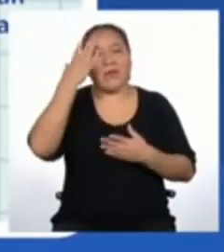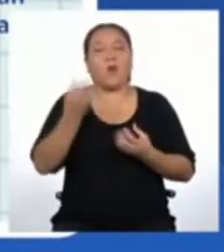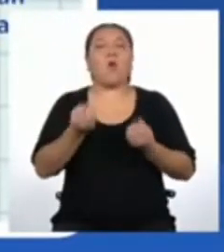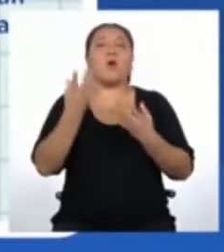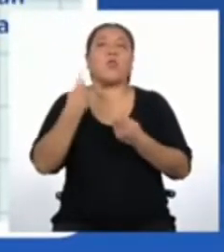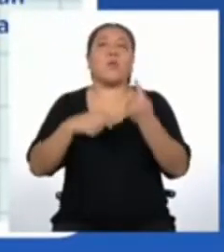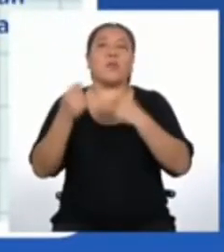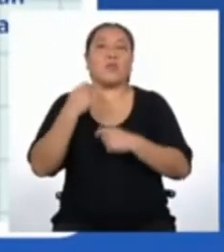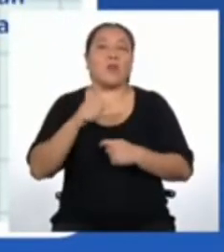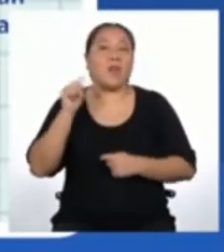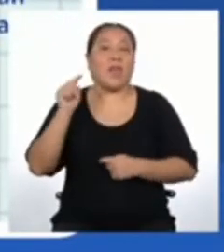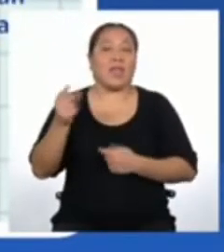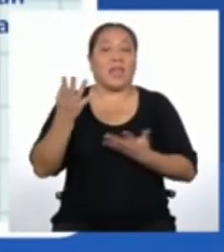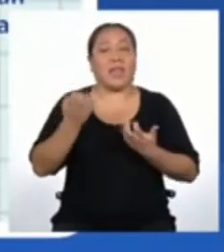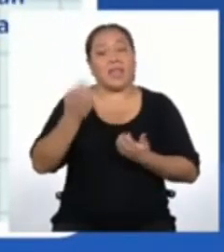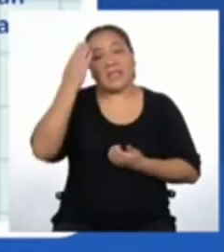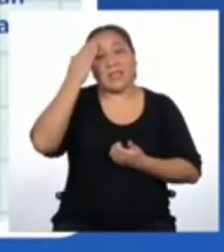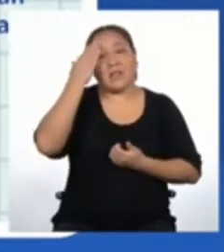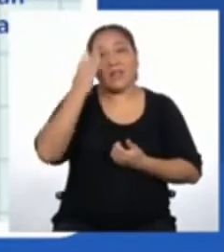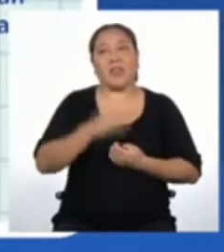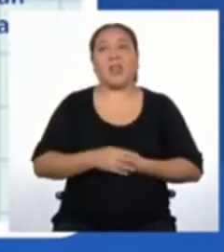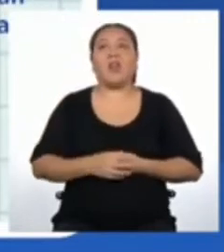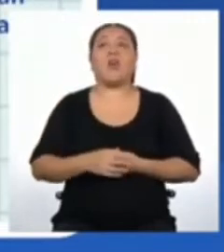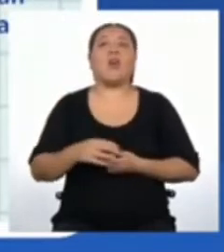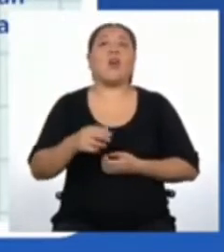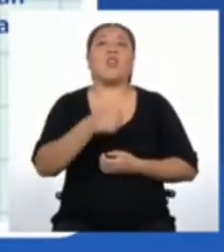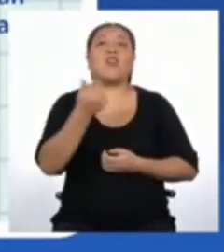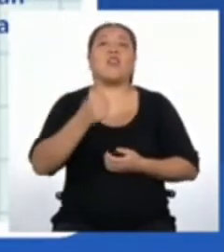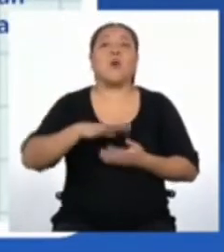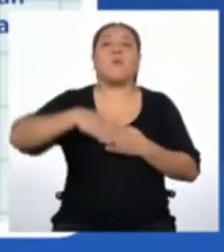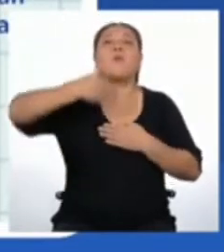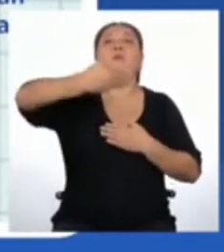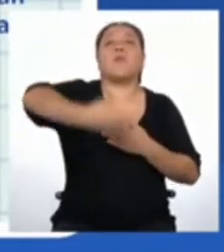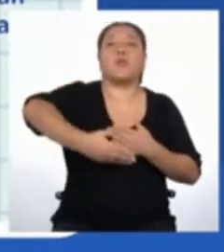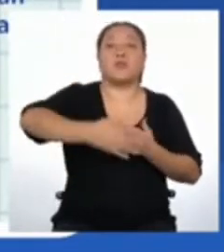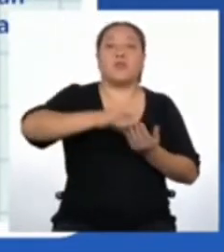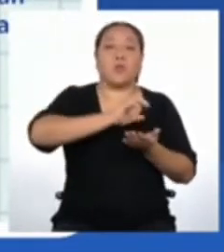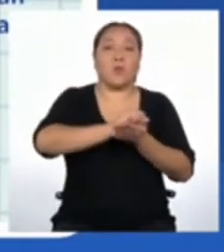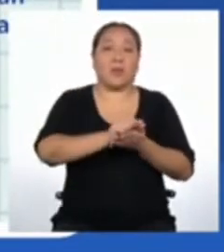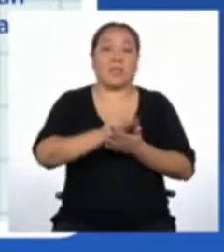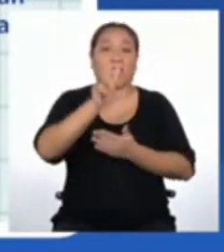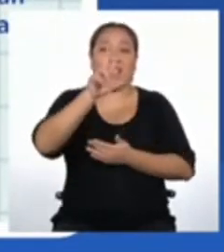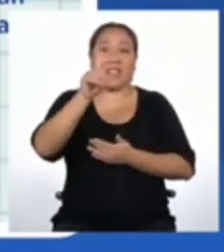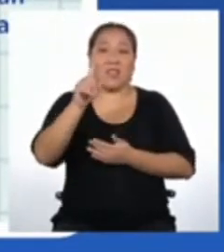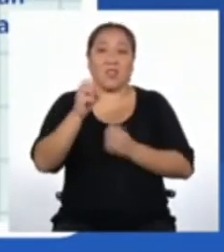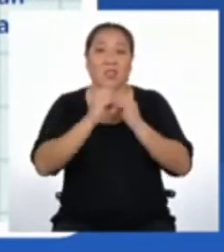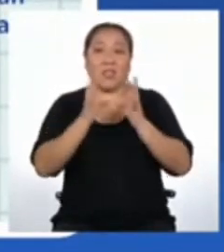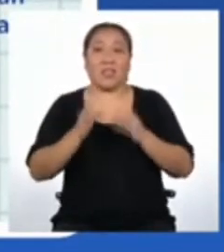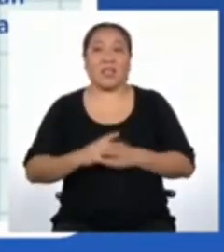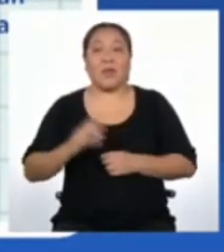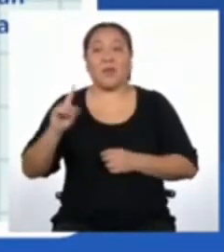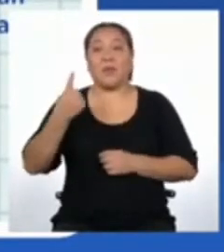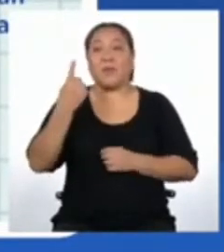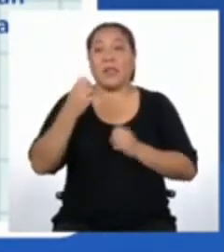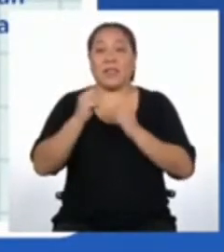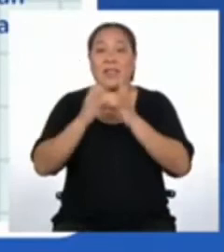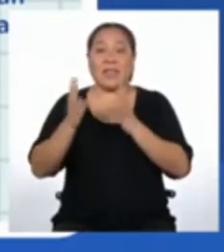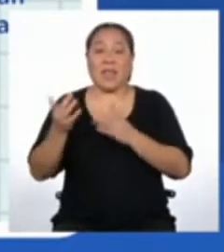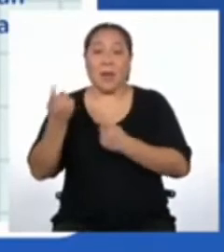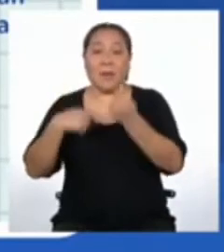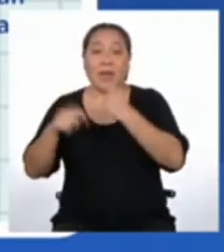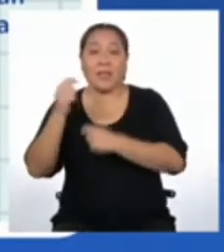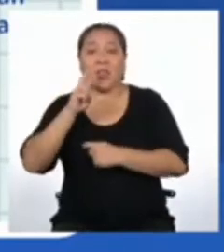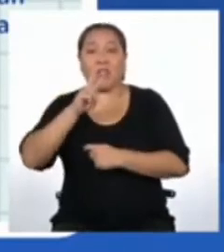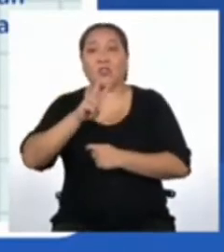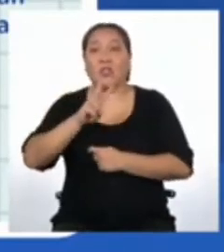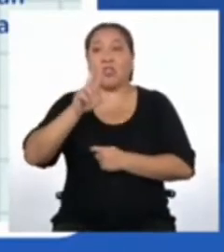mes. Ahora ella quiere saber cómo le irá en el siguiente mes de 31 días. Así, el primer término de sus ventas es